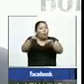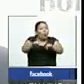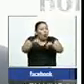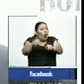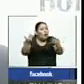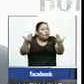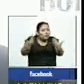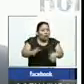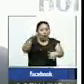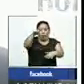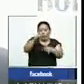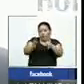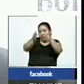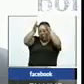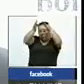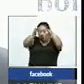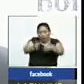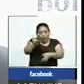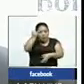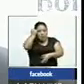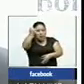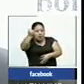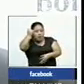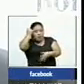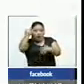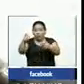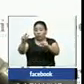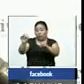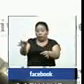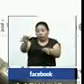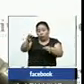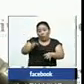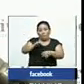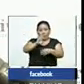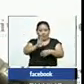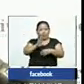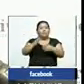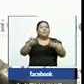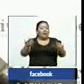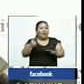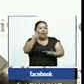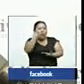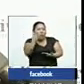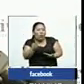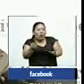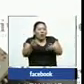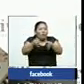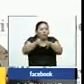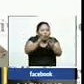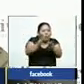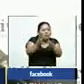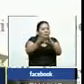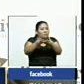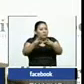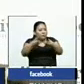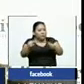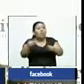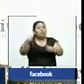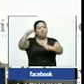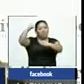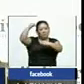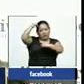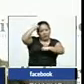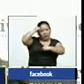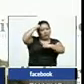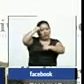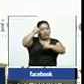buscaron formalizar estas estrategias con la certificación B. Lo que se busca es encontrar esos mecanismos y tener la conciencia de